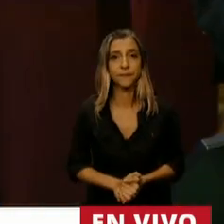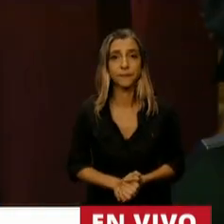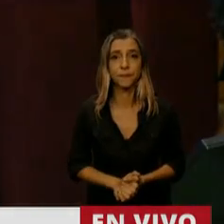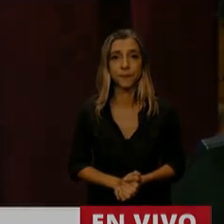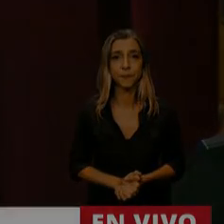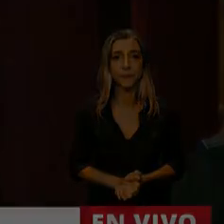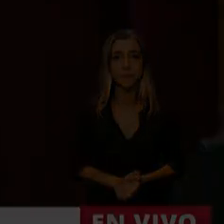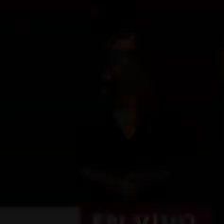diputado